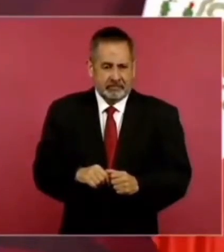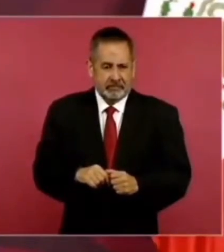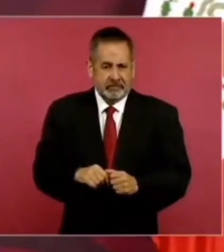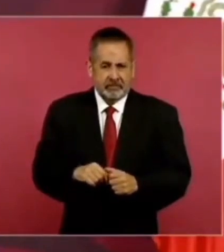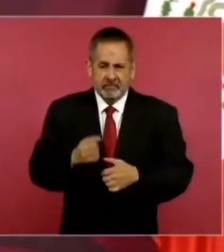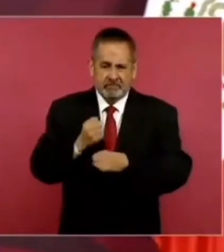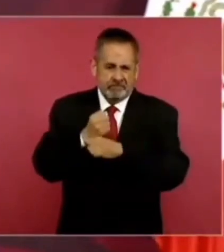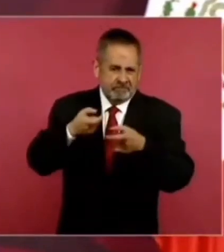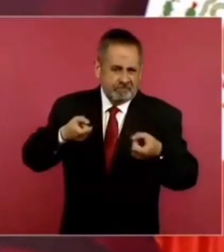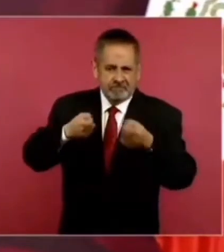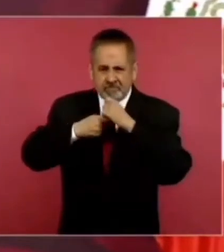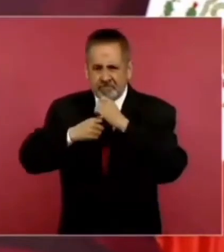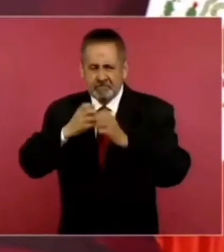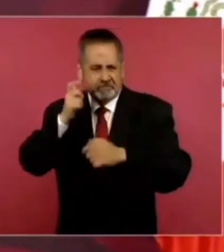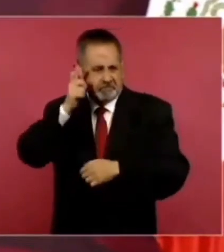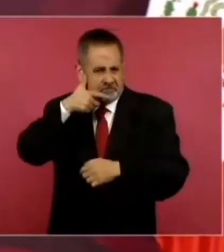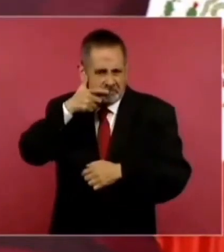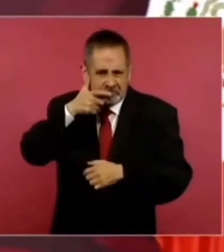equipos muy sofisticados,